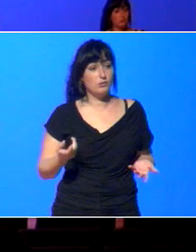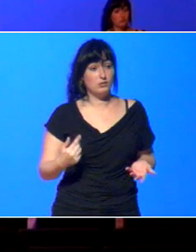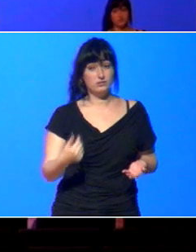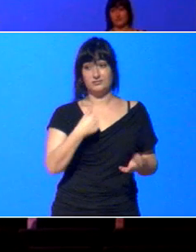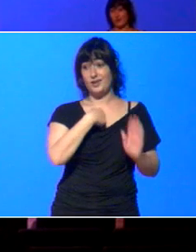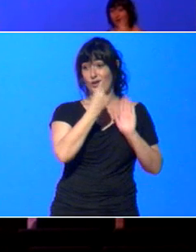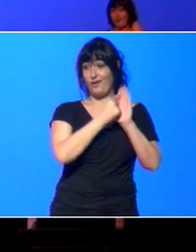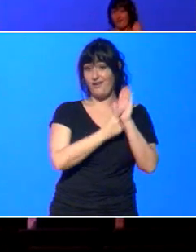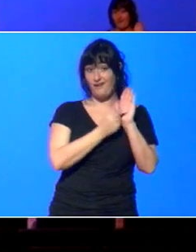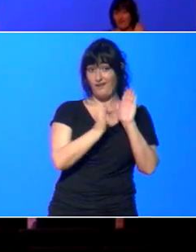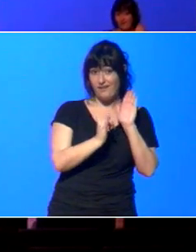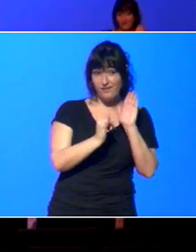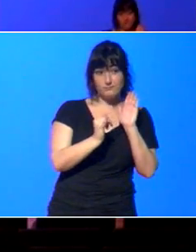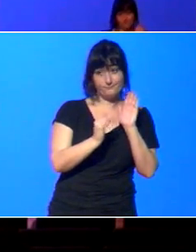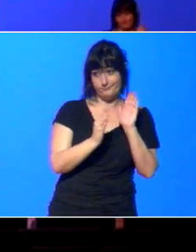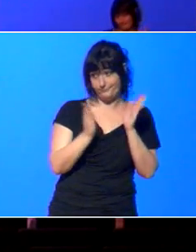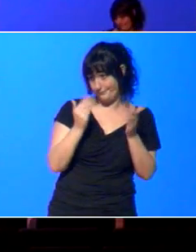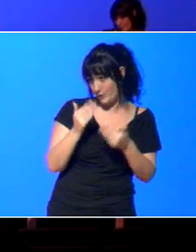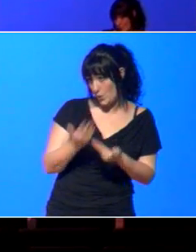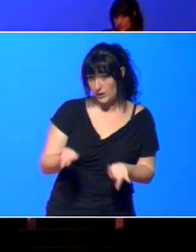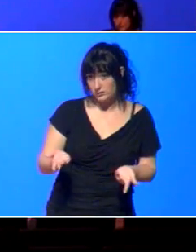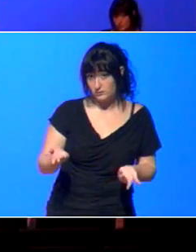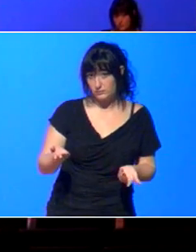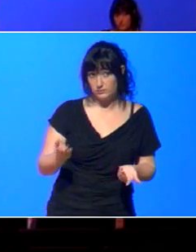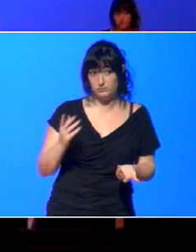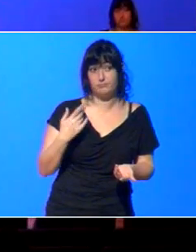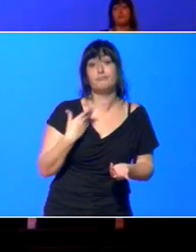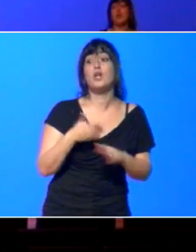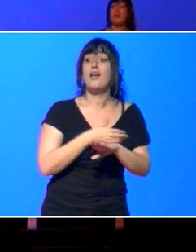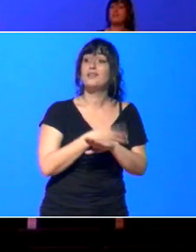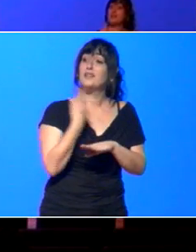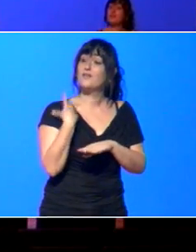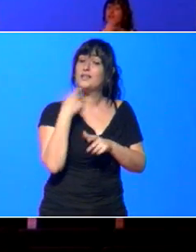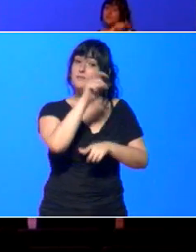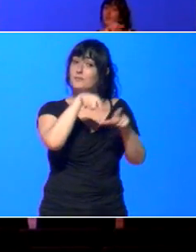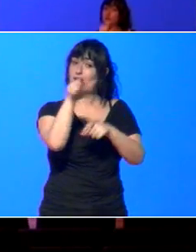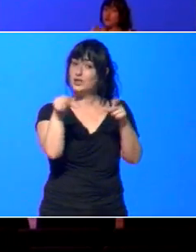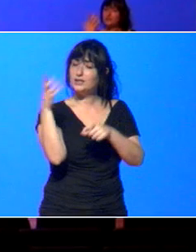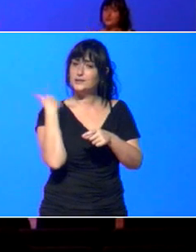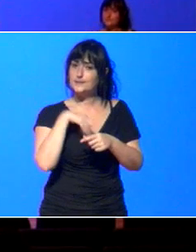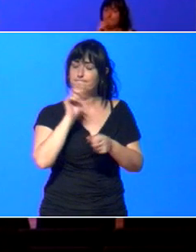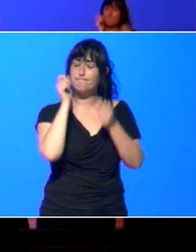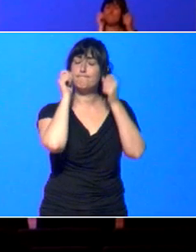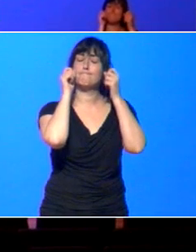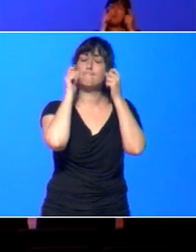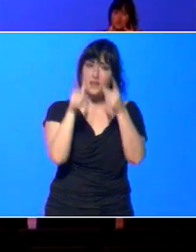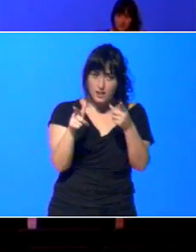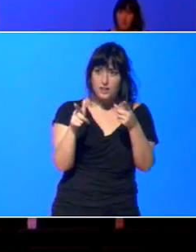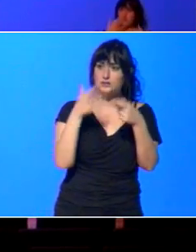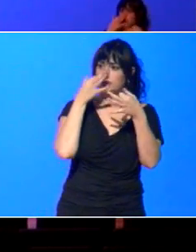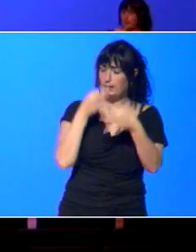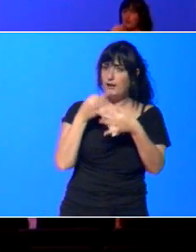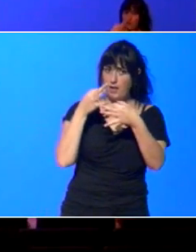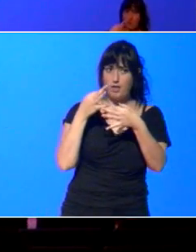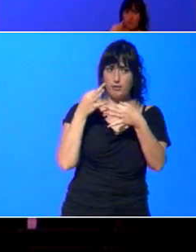sé, pero mientras no seamos capaces de que la gente lo vea como una realidad factible, es decir, que nos